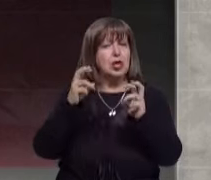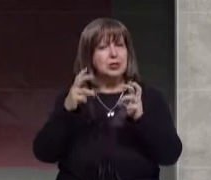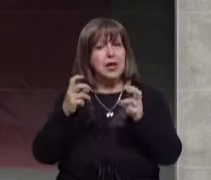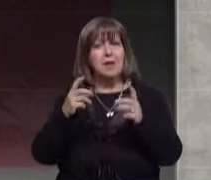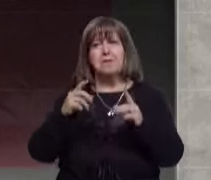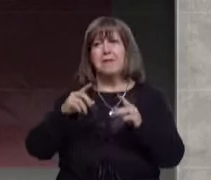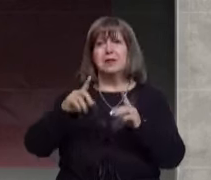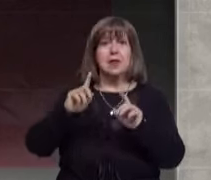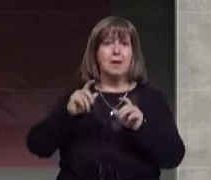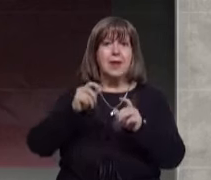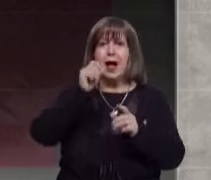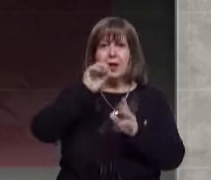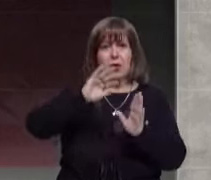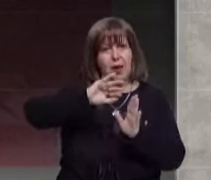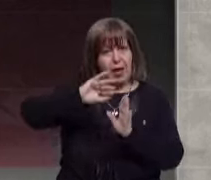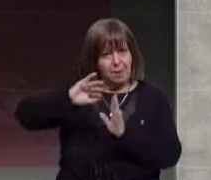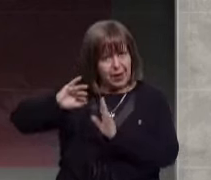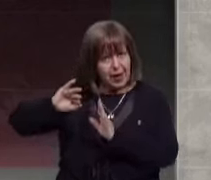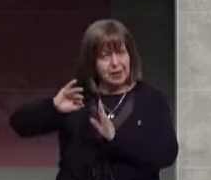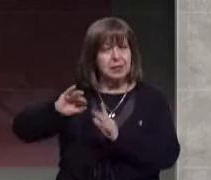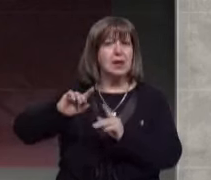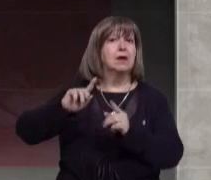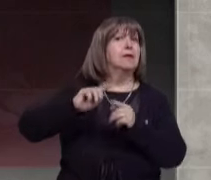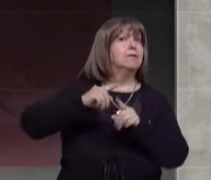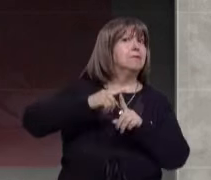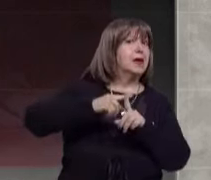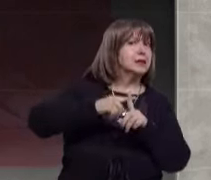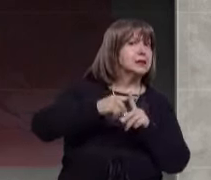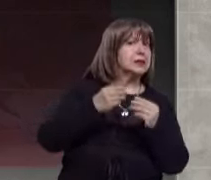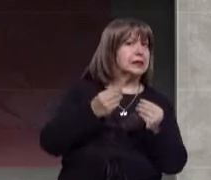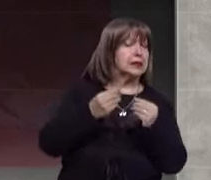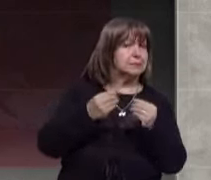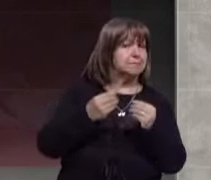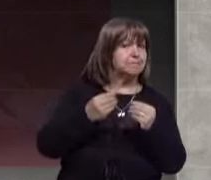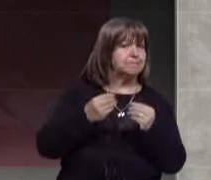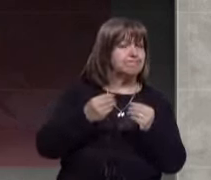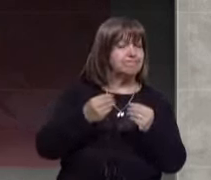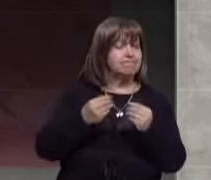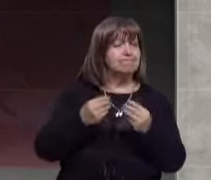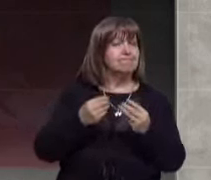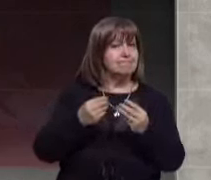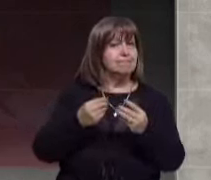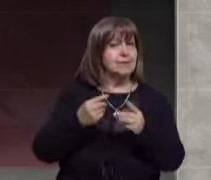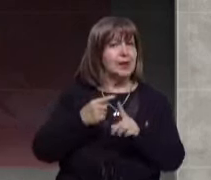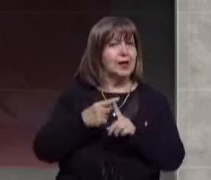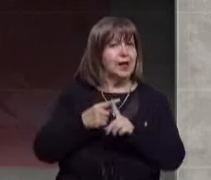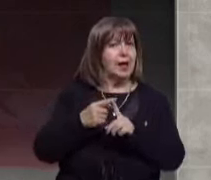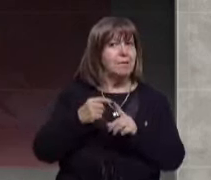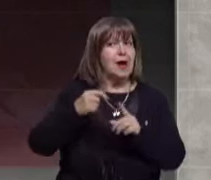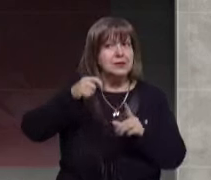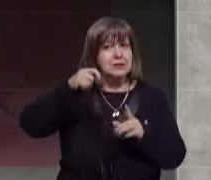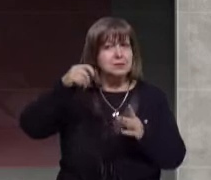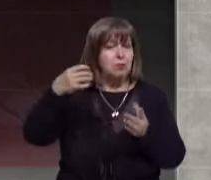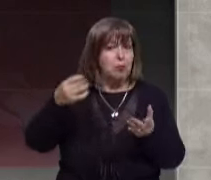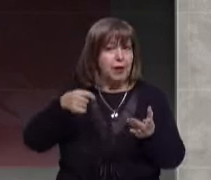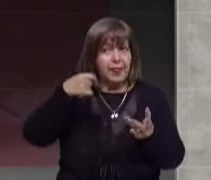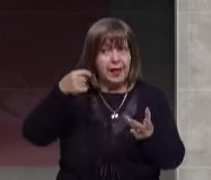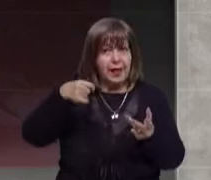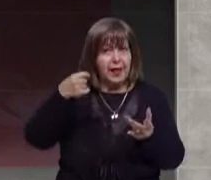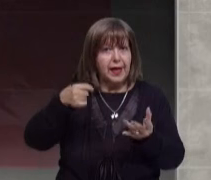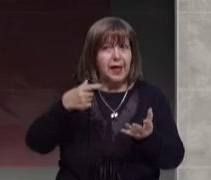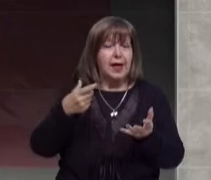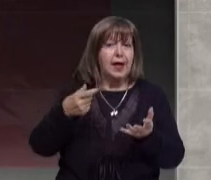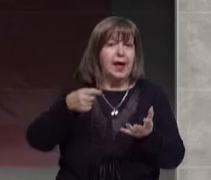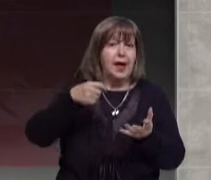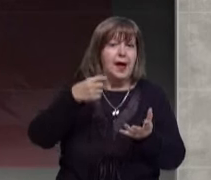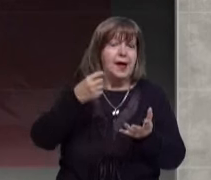de sustancias que hoy por hoy no se miden, no se pueden mesurar, pero verdaderamente son muy preocupantes,